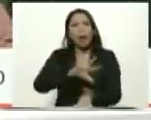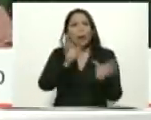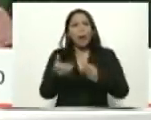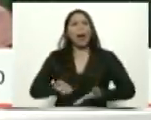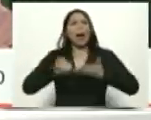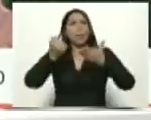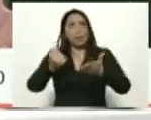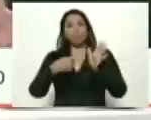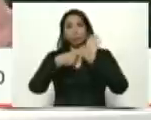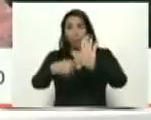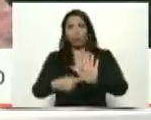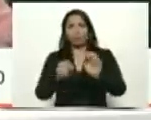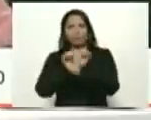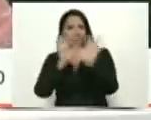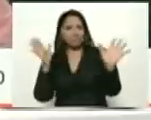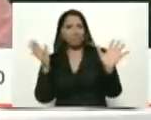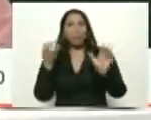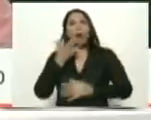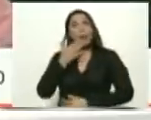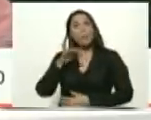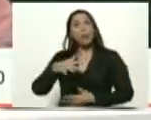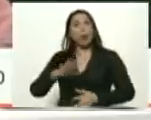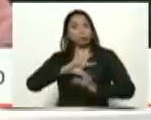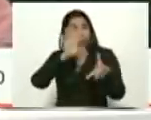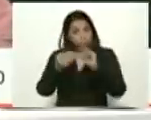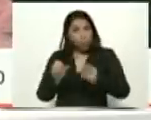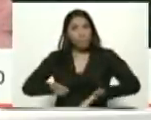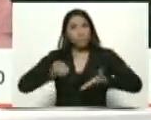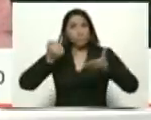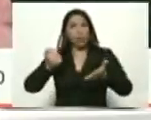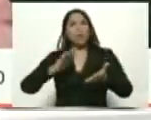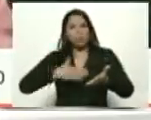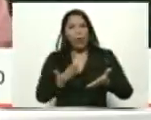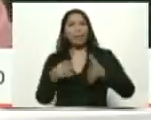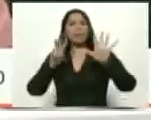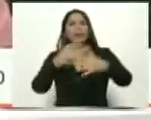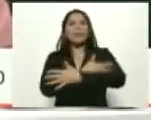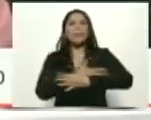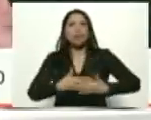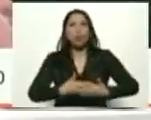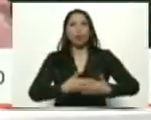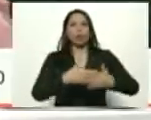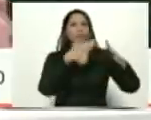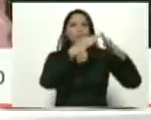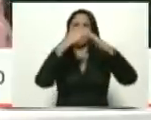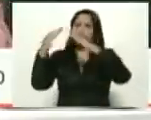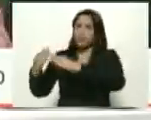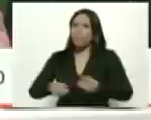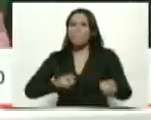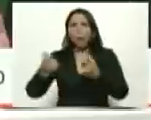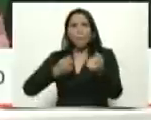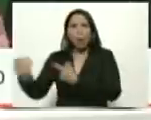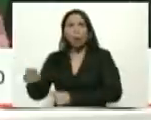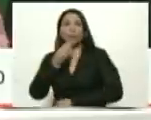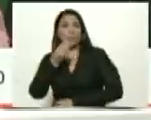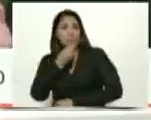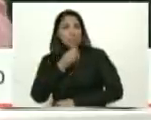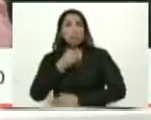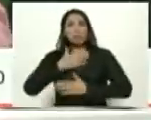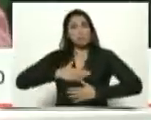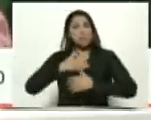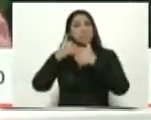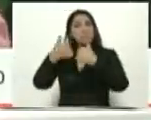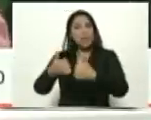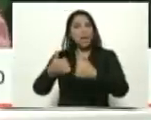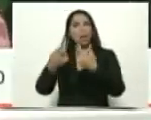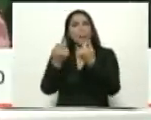demostración. Si los CLAP pueden llegar a 7 millones de hogares con productos de calidad y